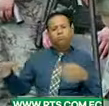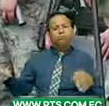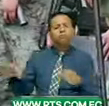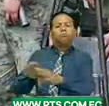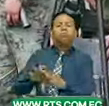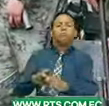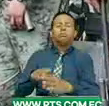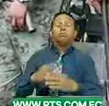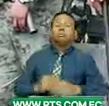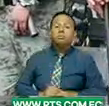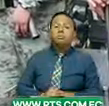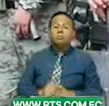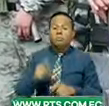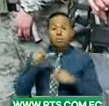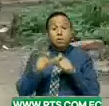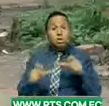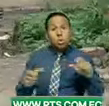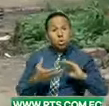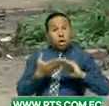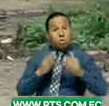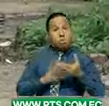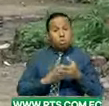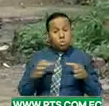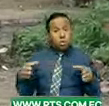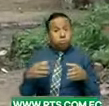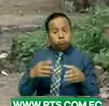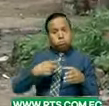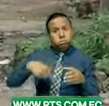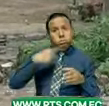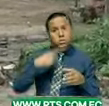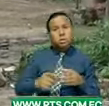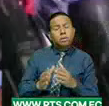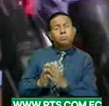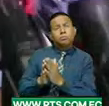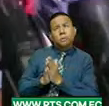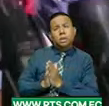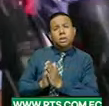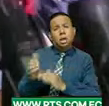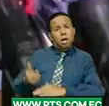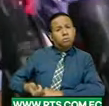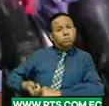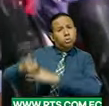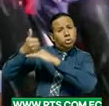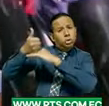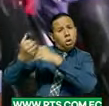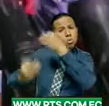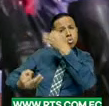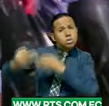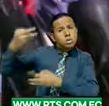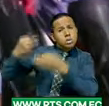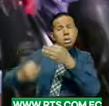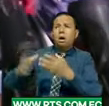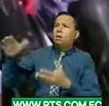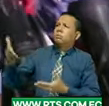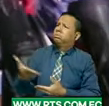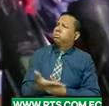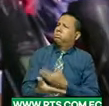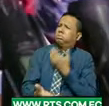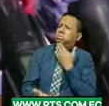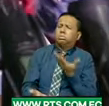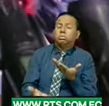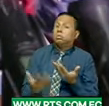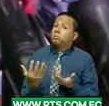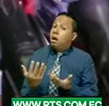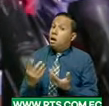Por este caso, los comuneros ya plantearon una acción de protección a la Corte Provincial de Justicia de Manabí. Esperemos que los señores jueces de la